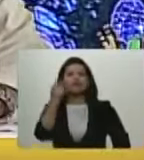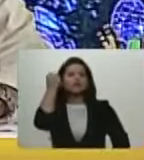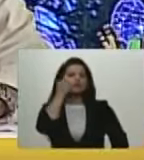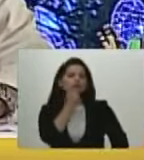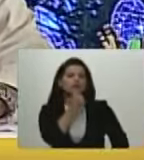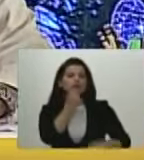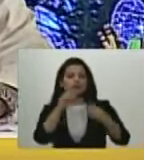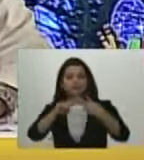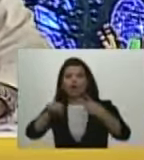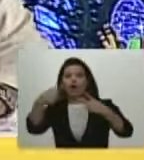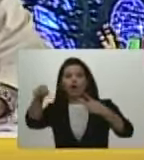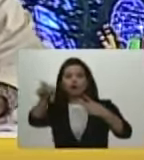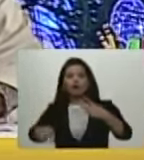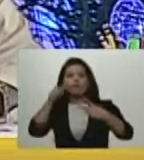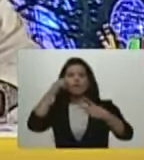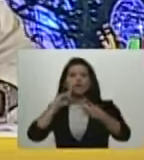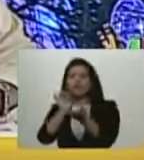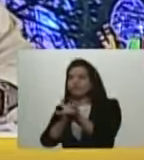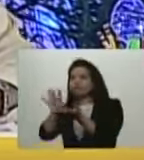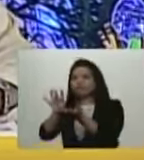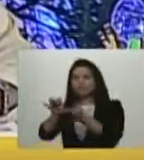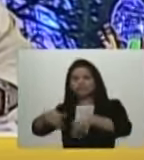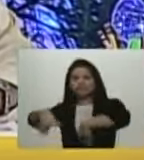solo, solo,